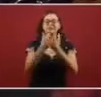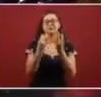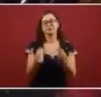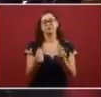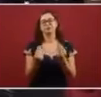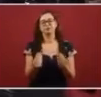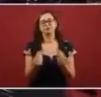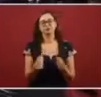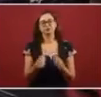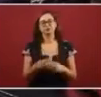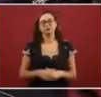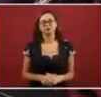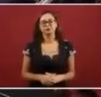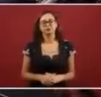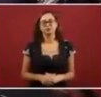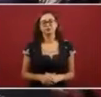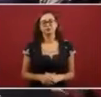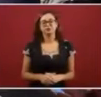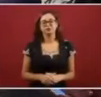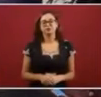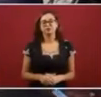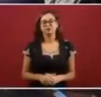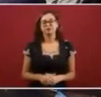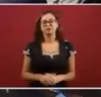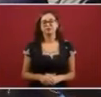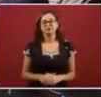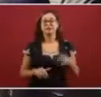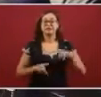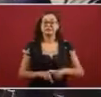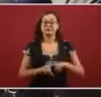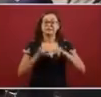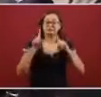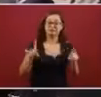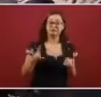El caso del embajador Wilson es lo opuesto.